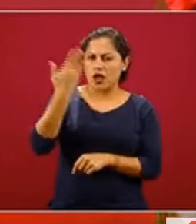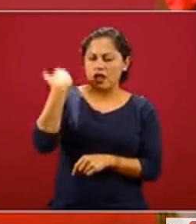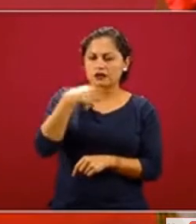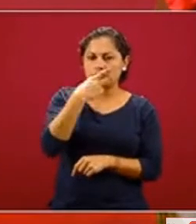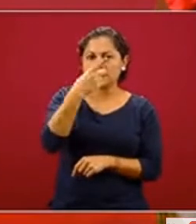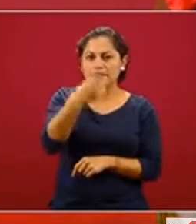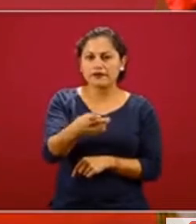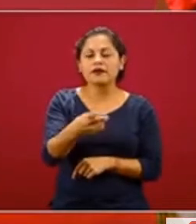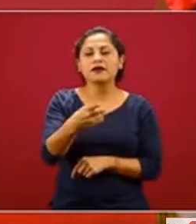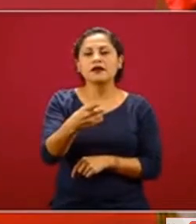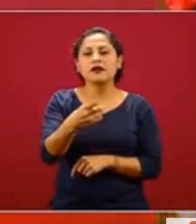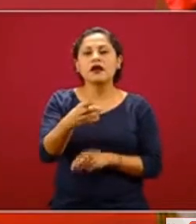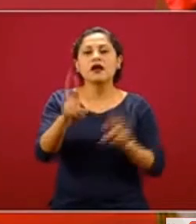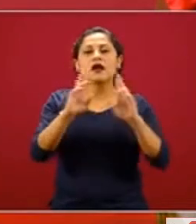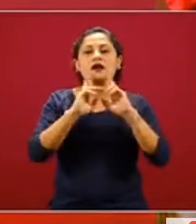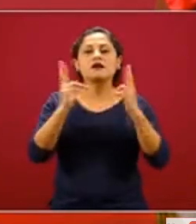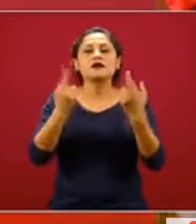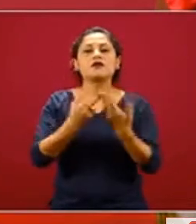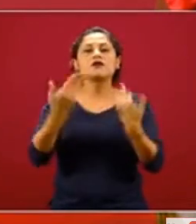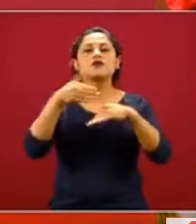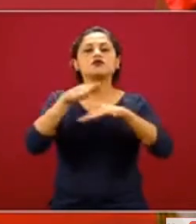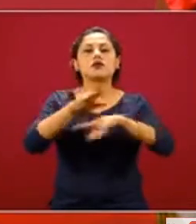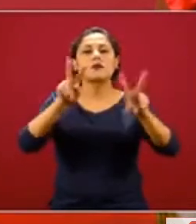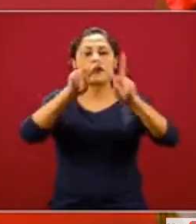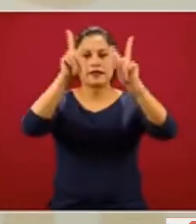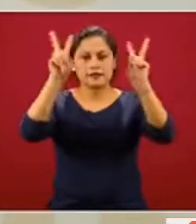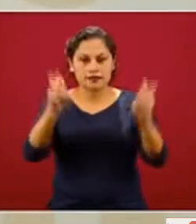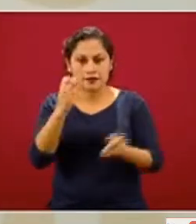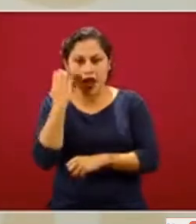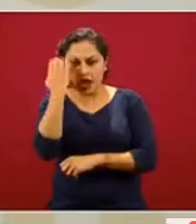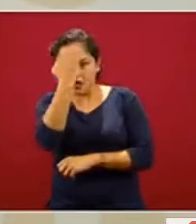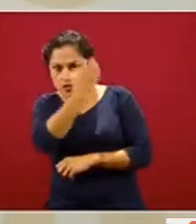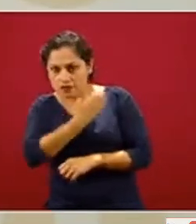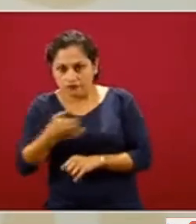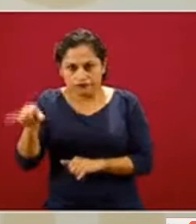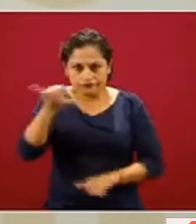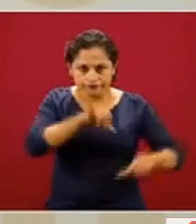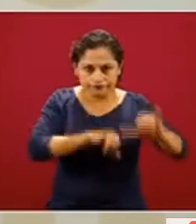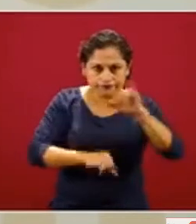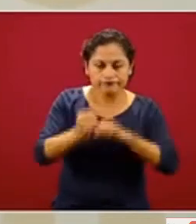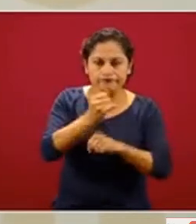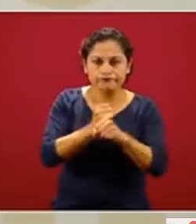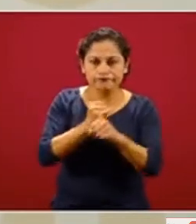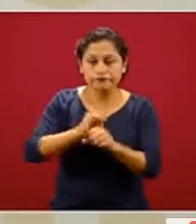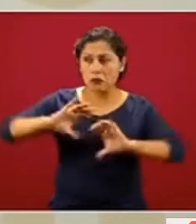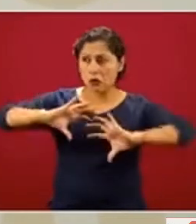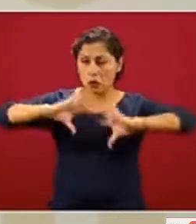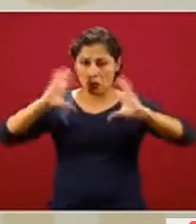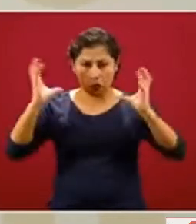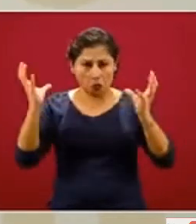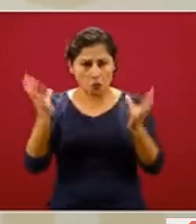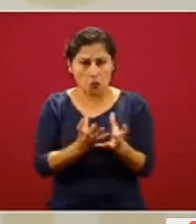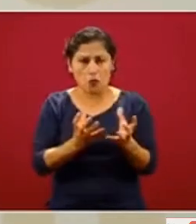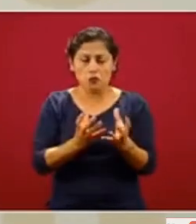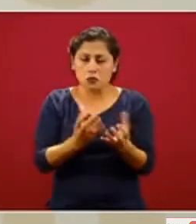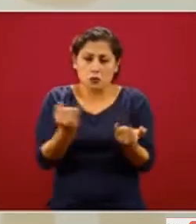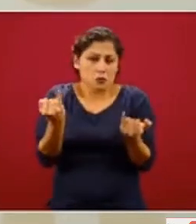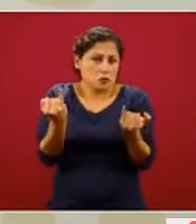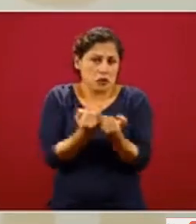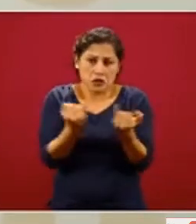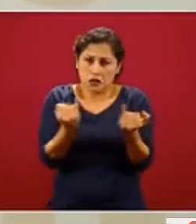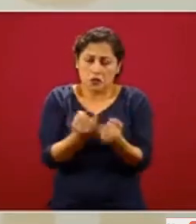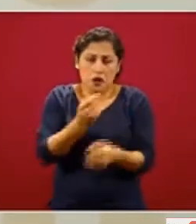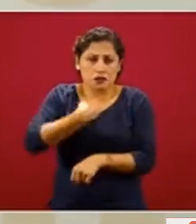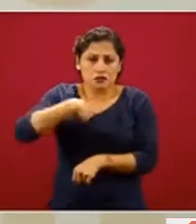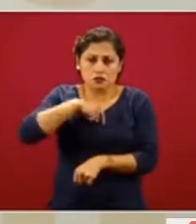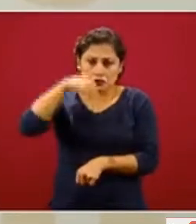sobre el tema de instrumentos diagnósticos, y la reflexión en el mundo, en las comunidades técnicas, sigue siendo la misma que constatamos una